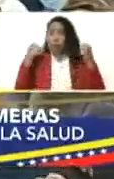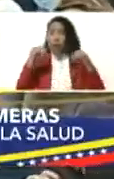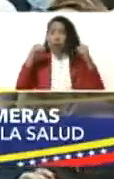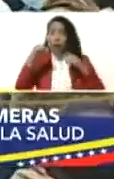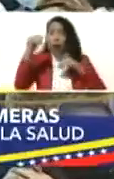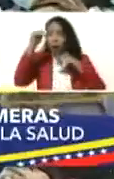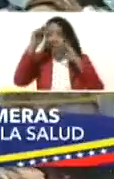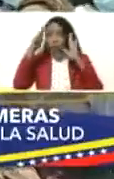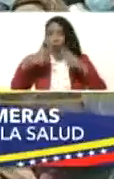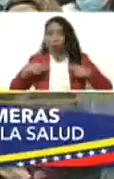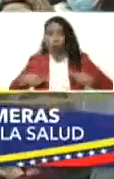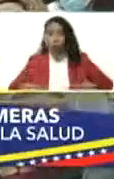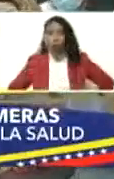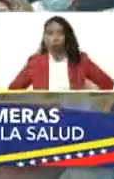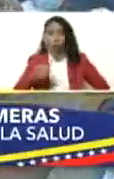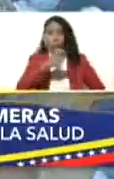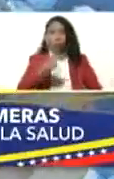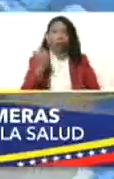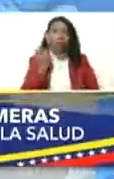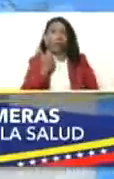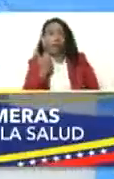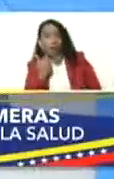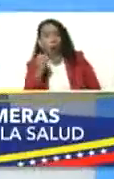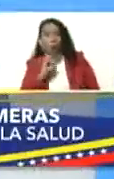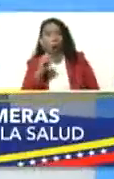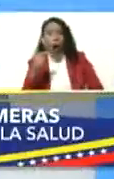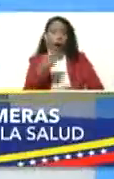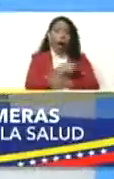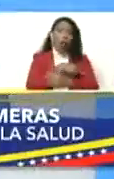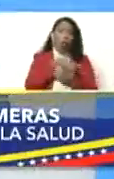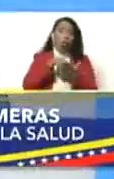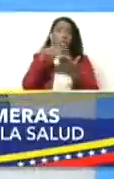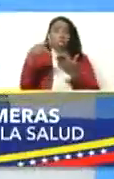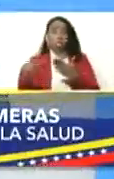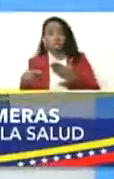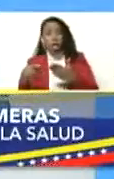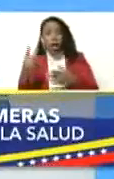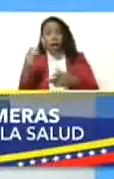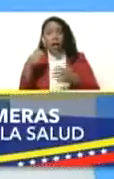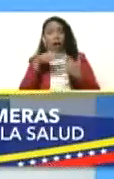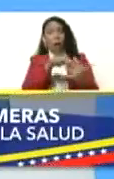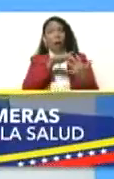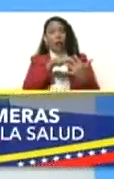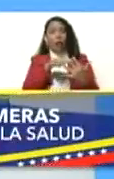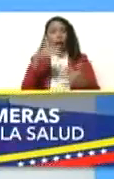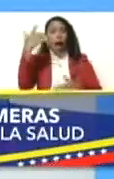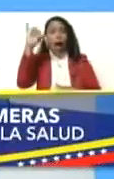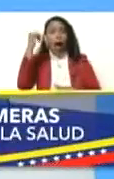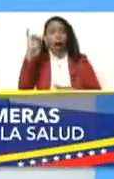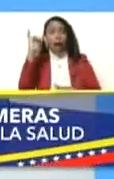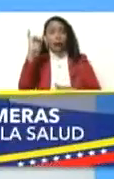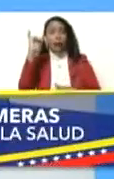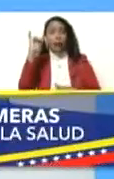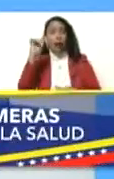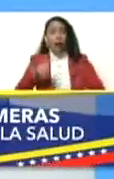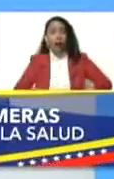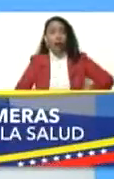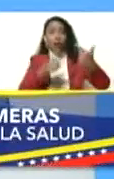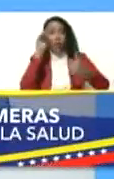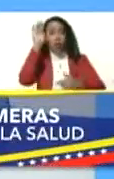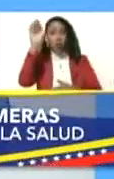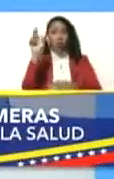atiendan humanitariamente a los que enferman o caigan heridos en la serie de combates que habrá que presentar al enemigo". Fin